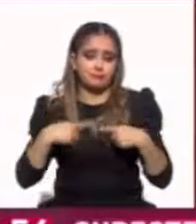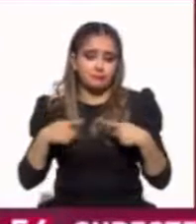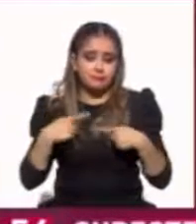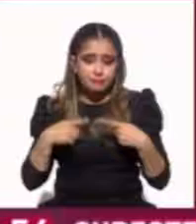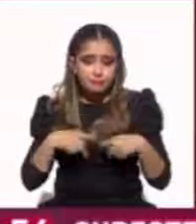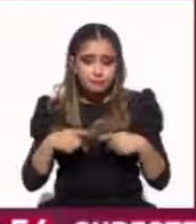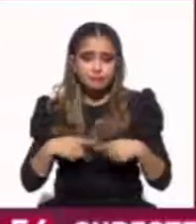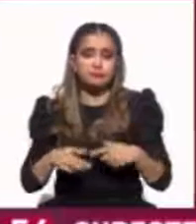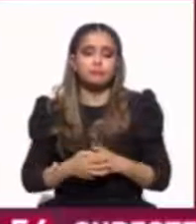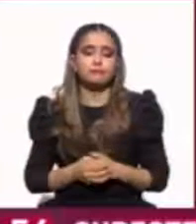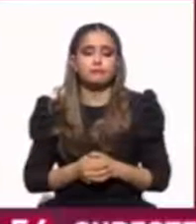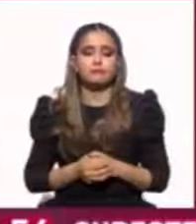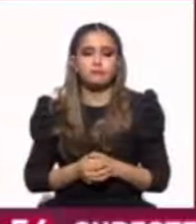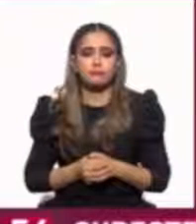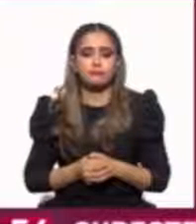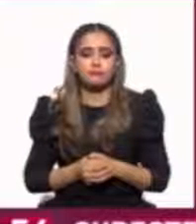Son